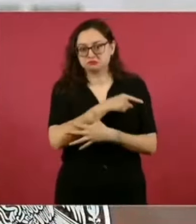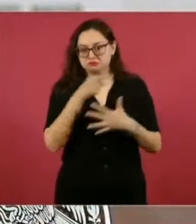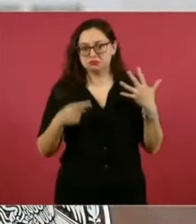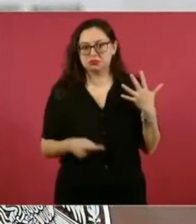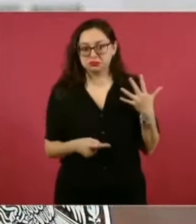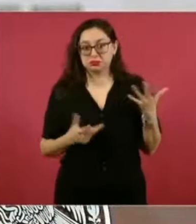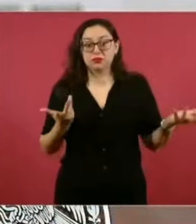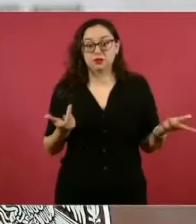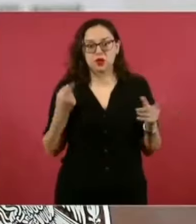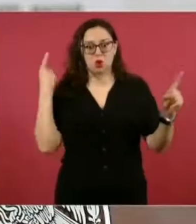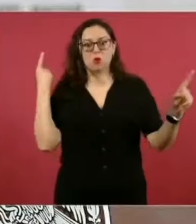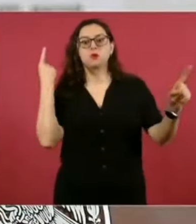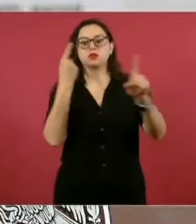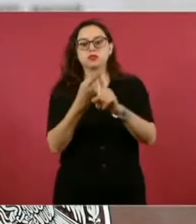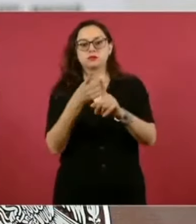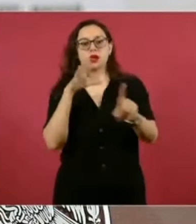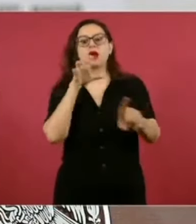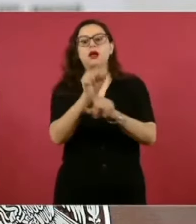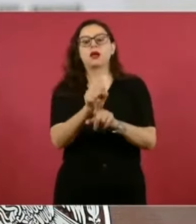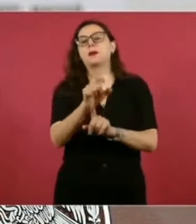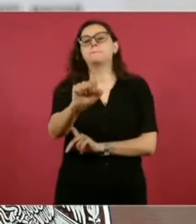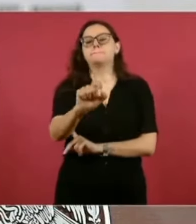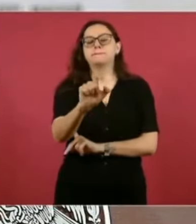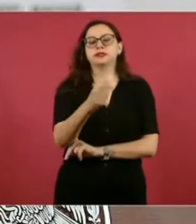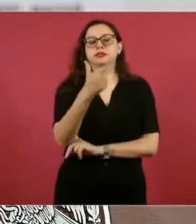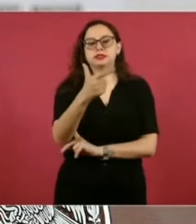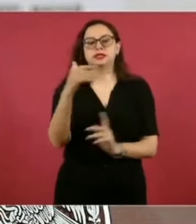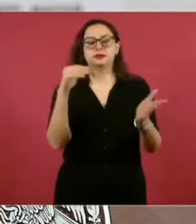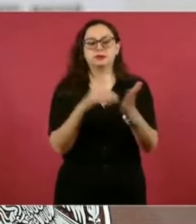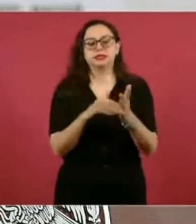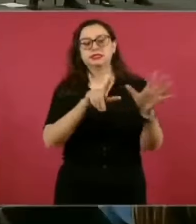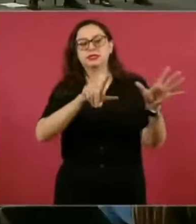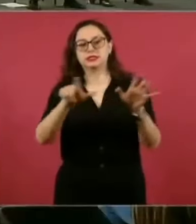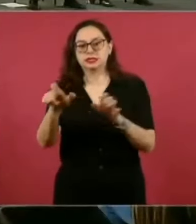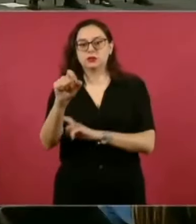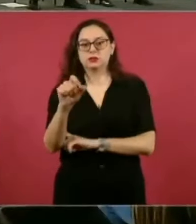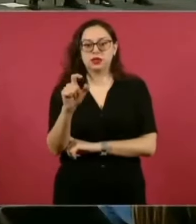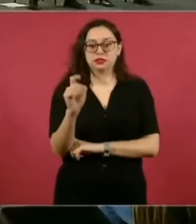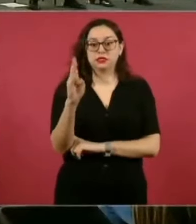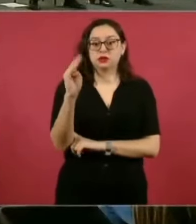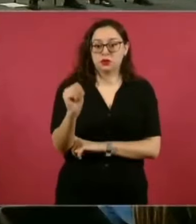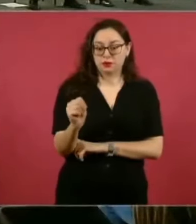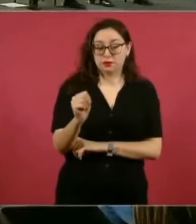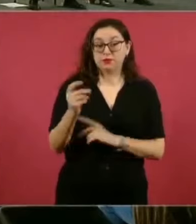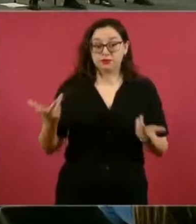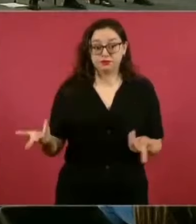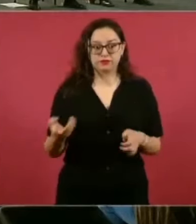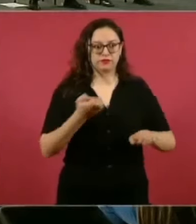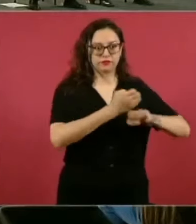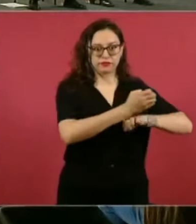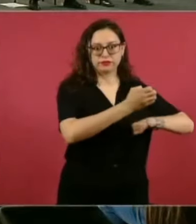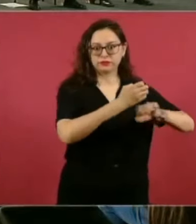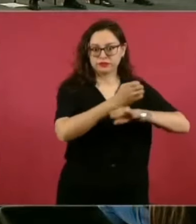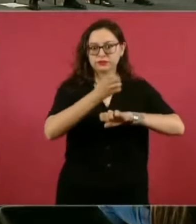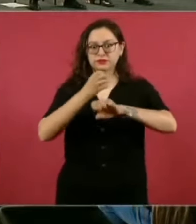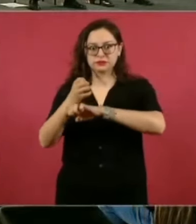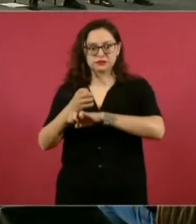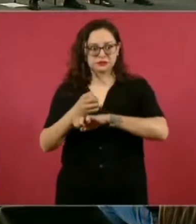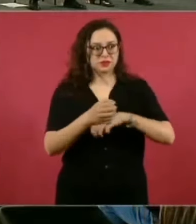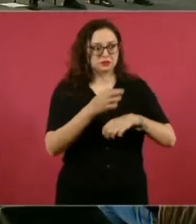meta es llegar a 27,729. Ahora, el avance por los estados, el avance general para